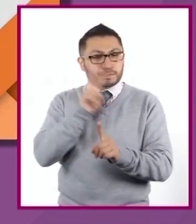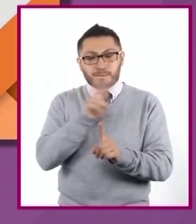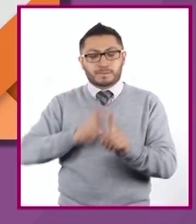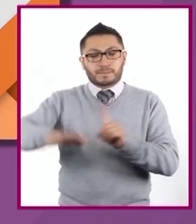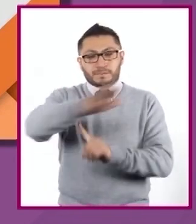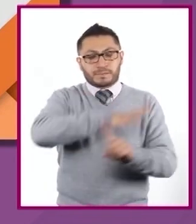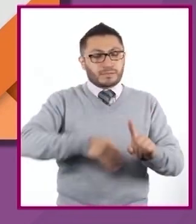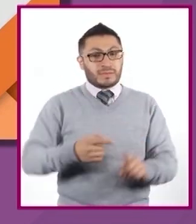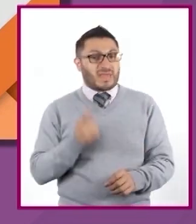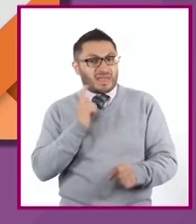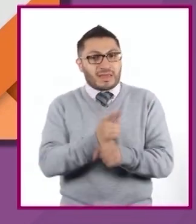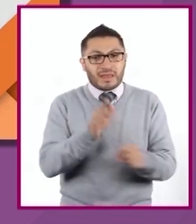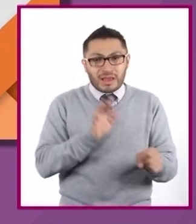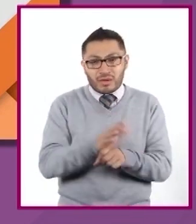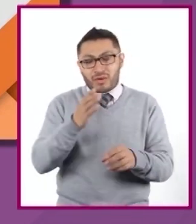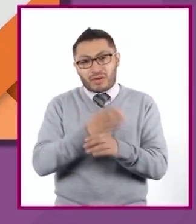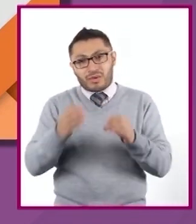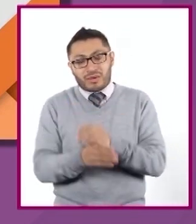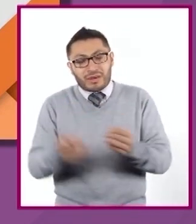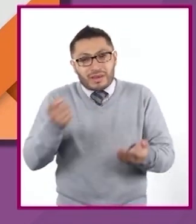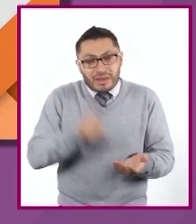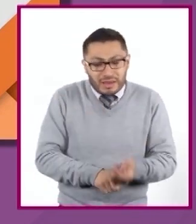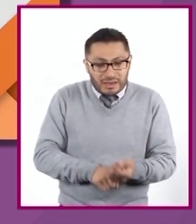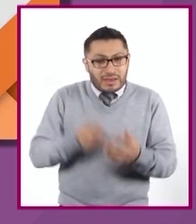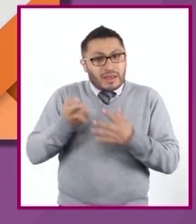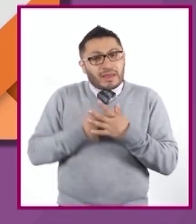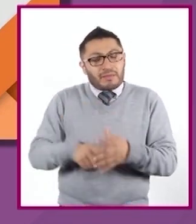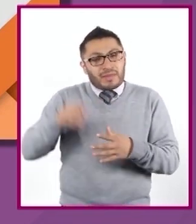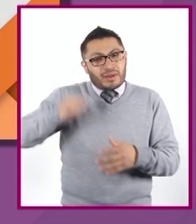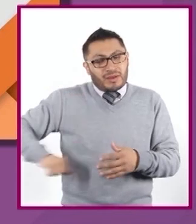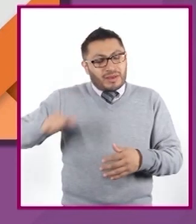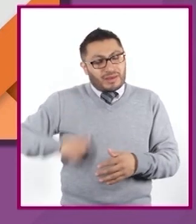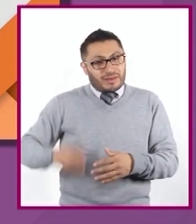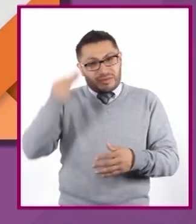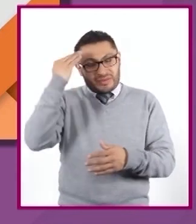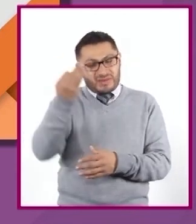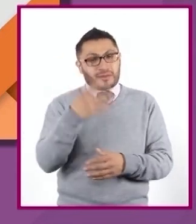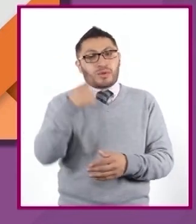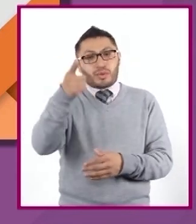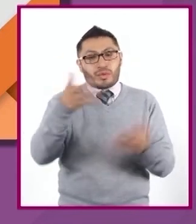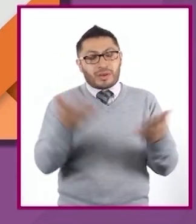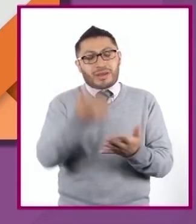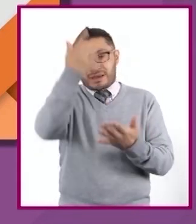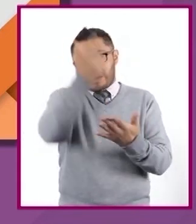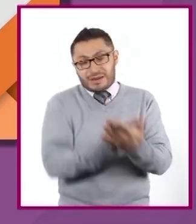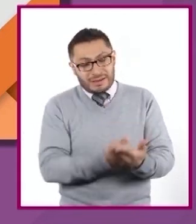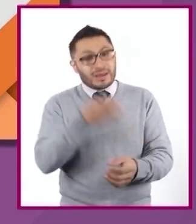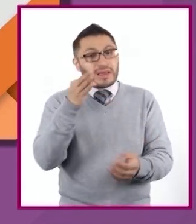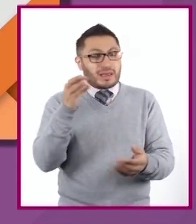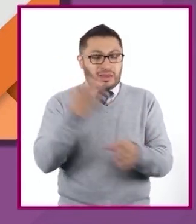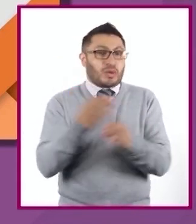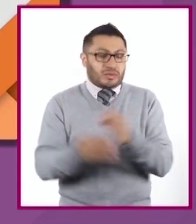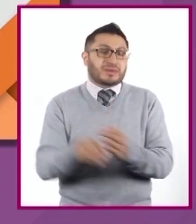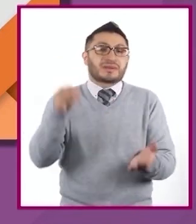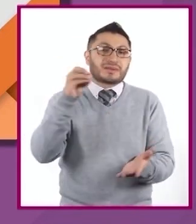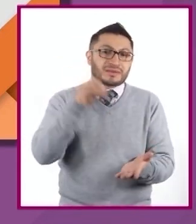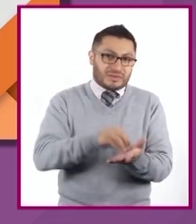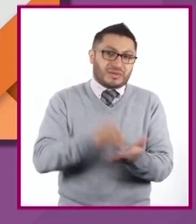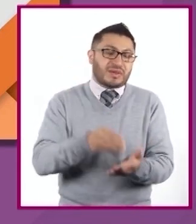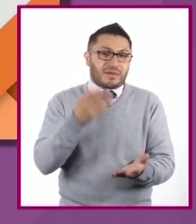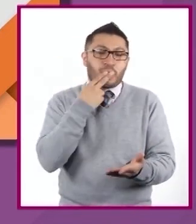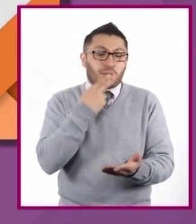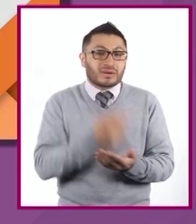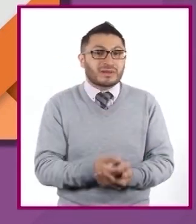en el periodo novohispano que continúan empleándose y elaboren un listado. Estoy seguro de que les sorprenderá darse